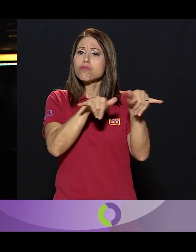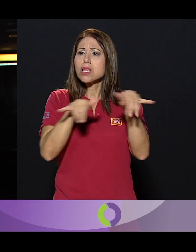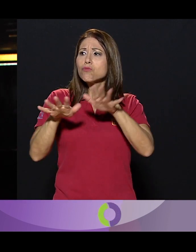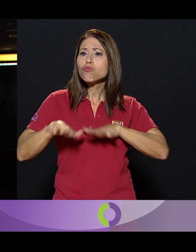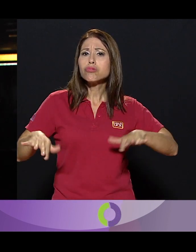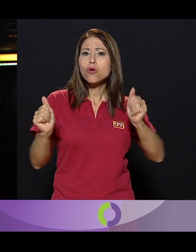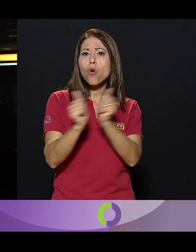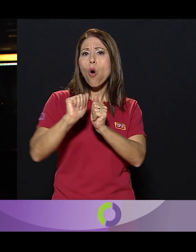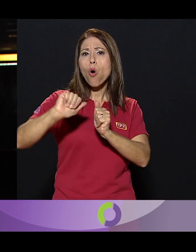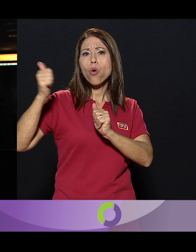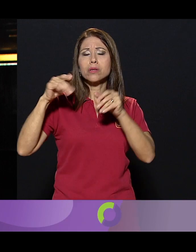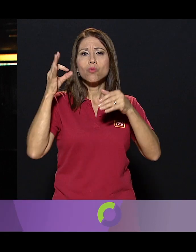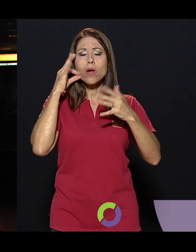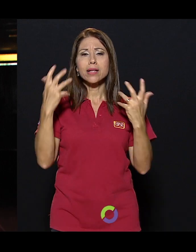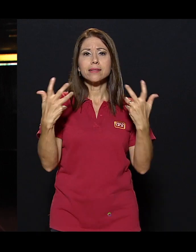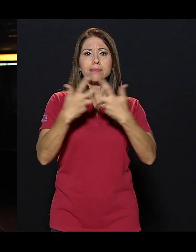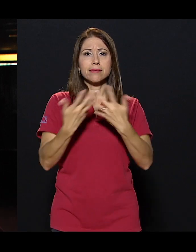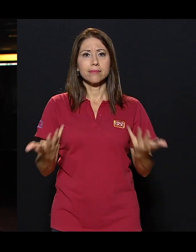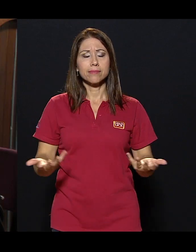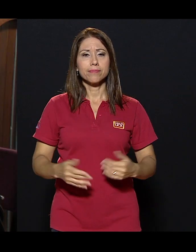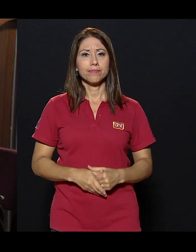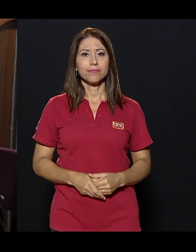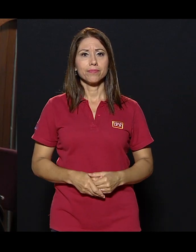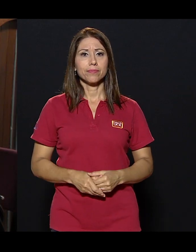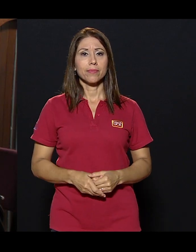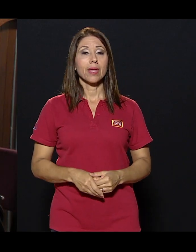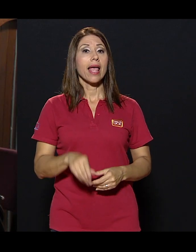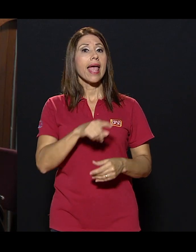que nos pone en la misma escenario con las demás mujeres.